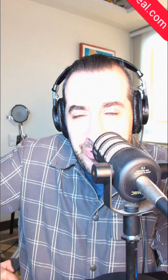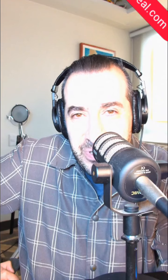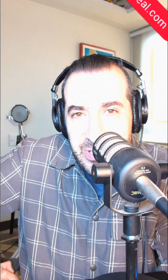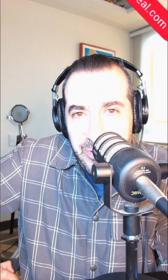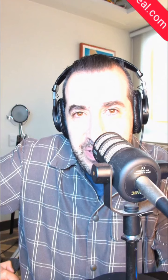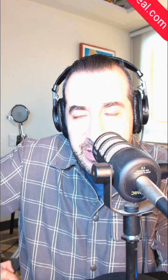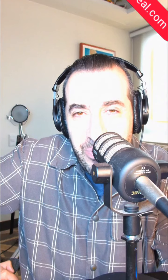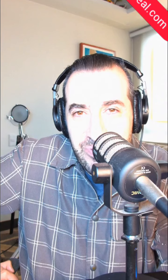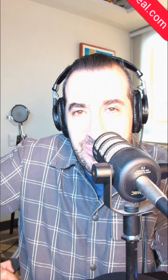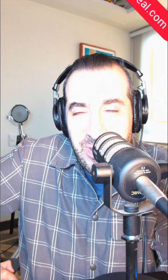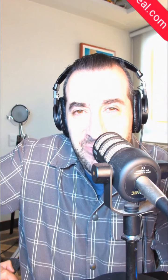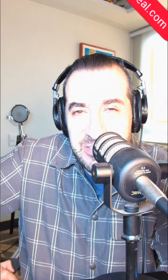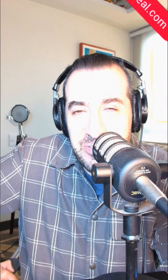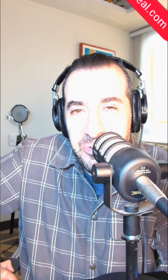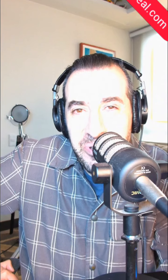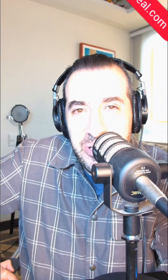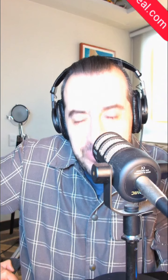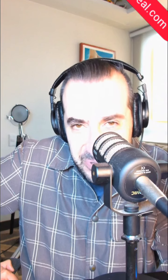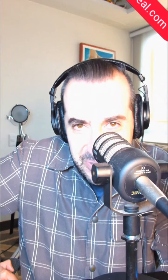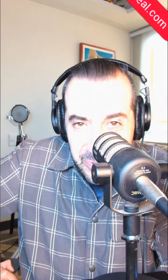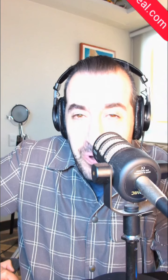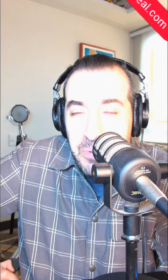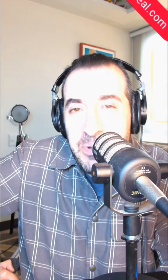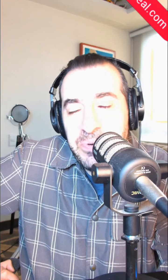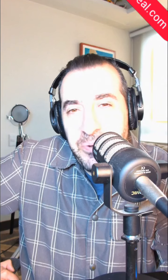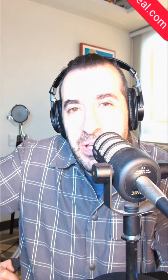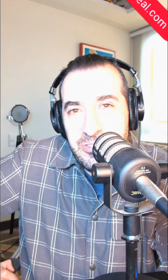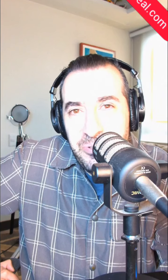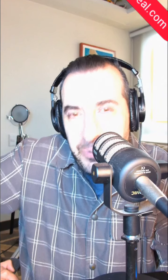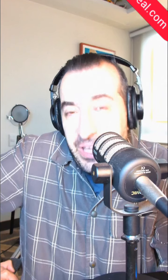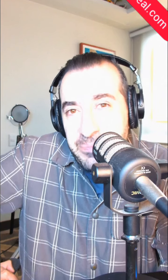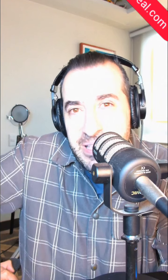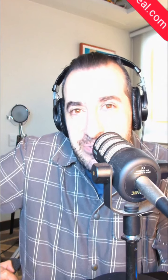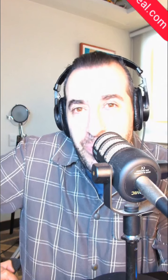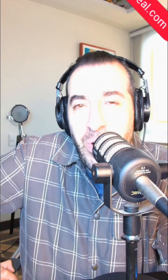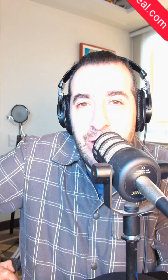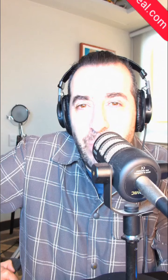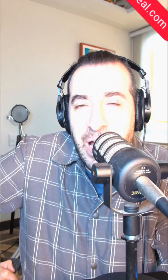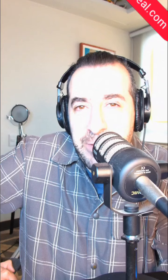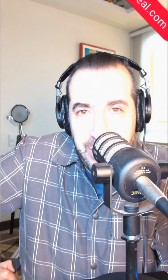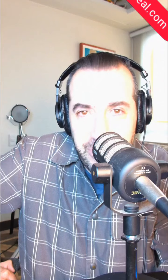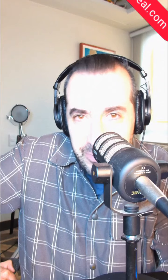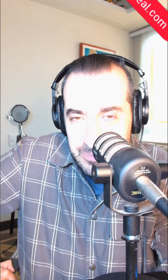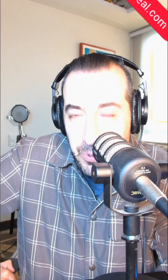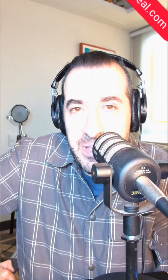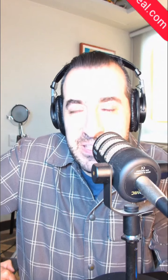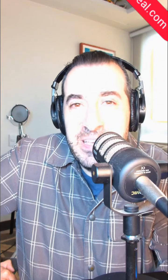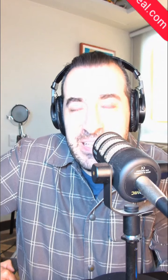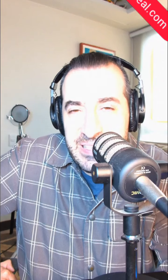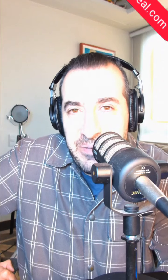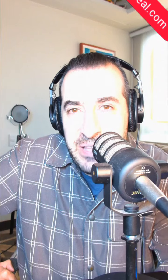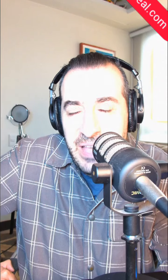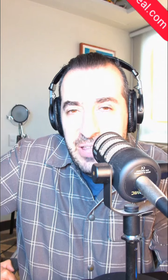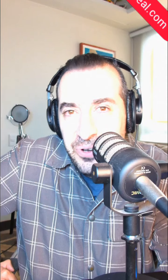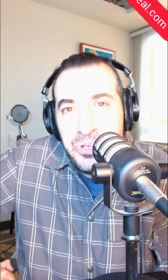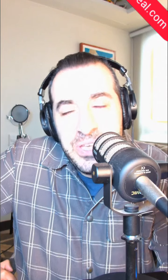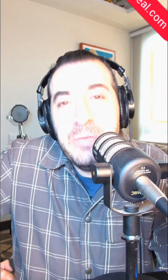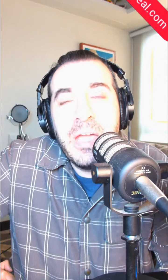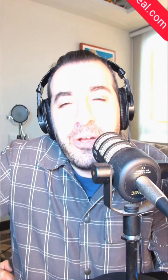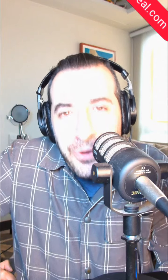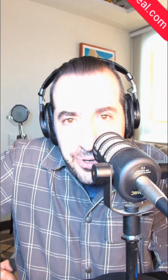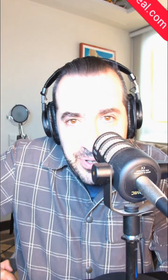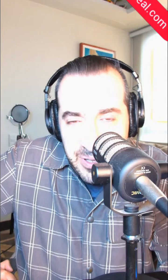quejoso dice que no haya recuentos y una anulación, entonces no va a haber un recuento porque además no hay lugar bajo las pruebas que se habían dado